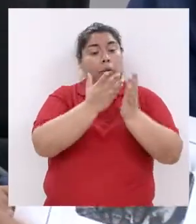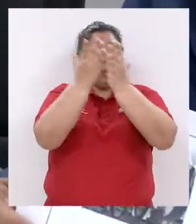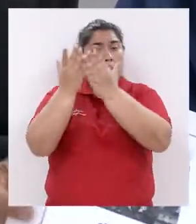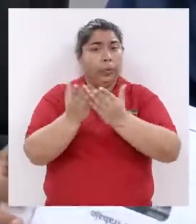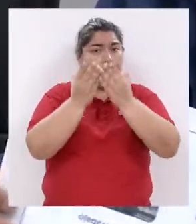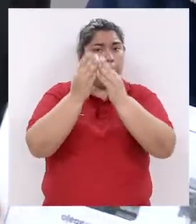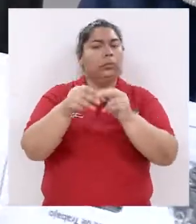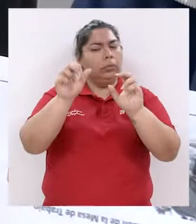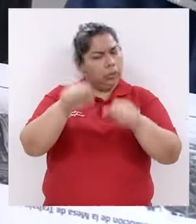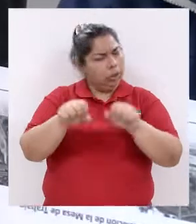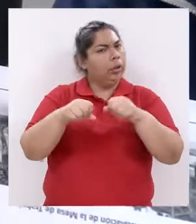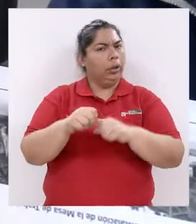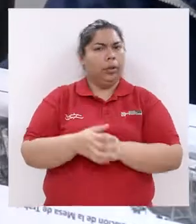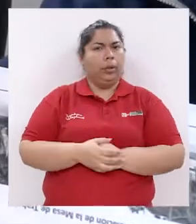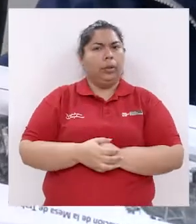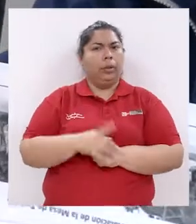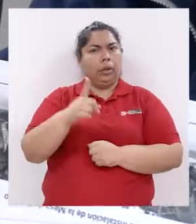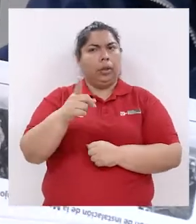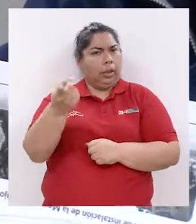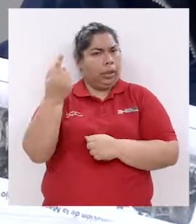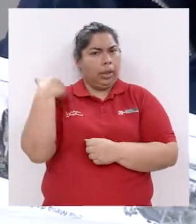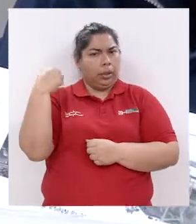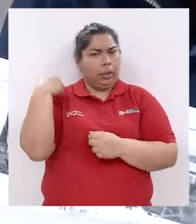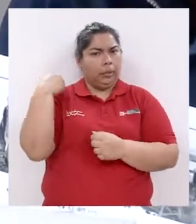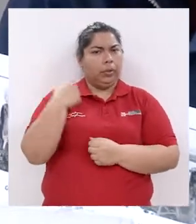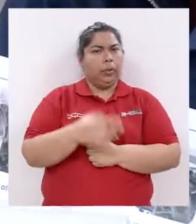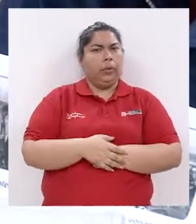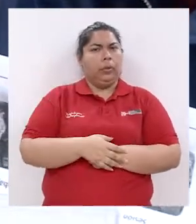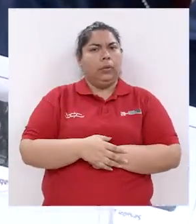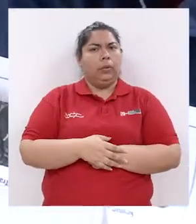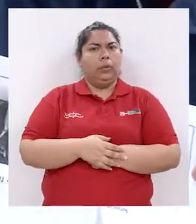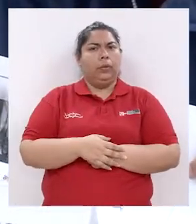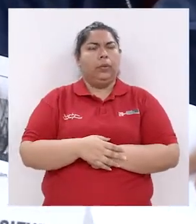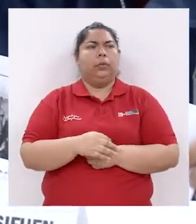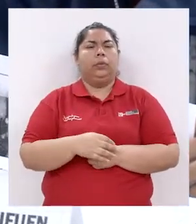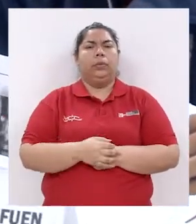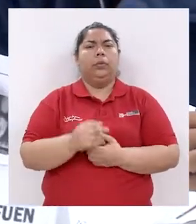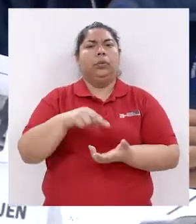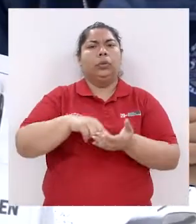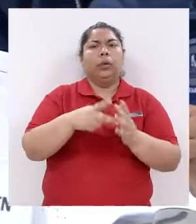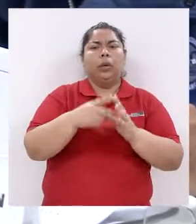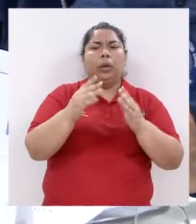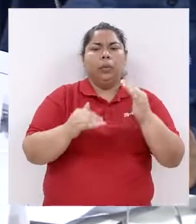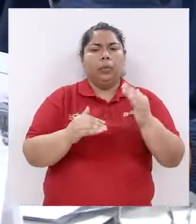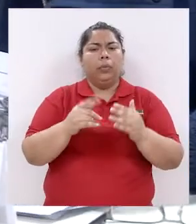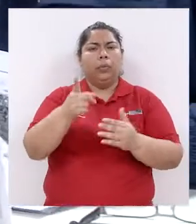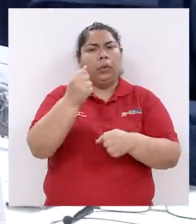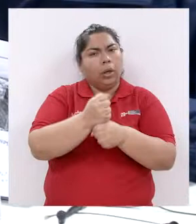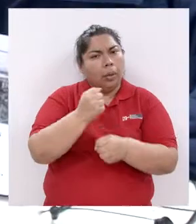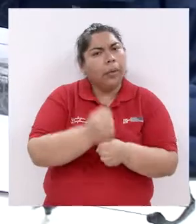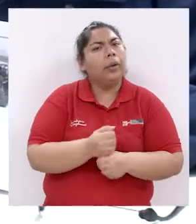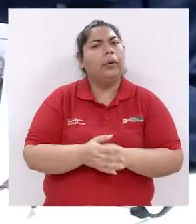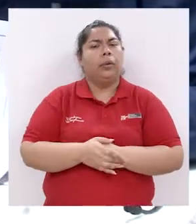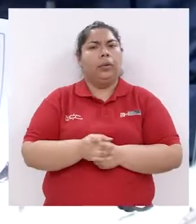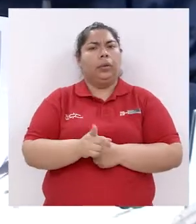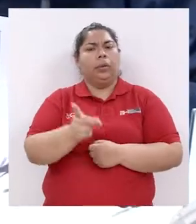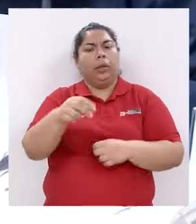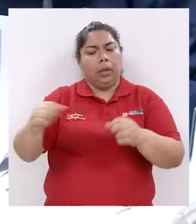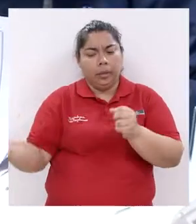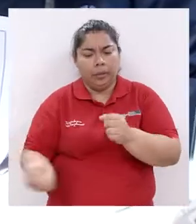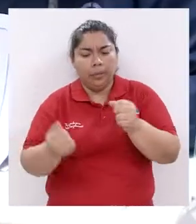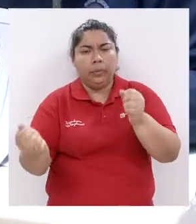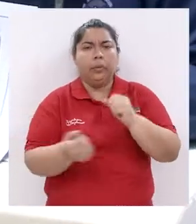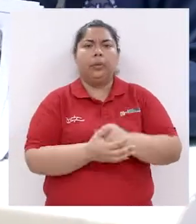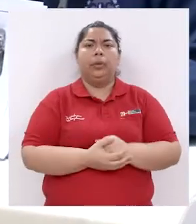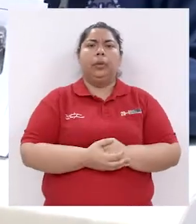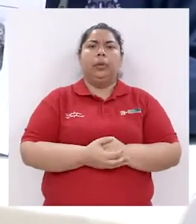educación? De cajón. ¿Tendrá algo que ver con elementos productivos? Con trabajo, con